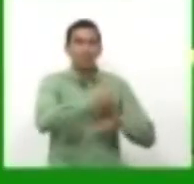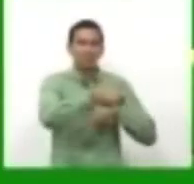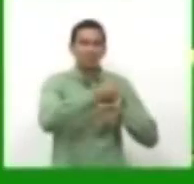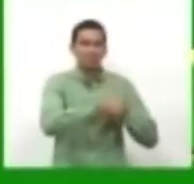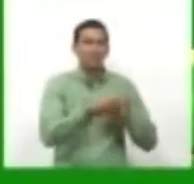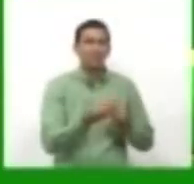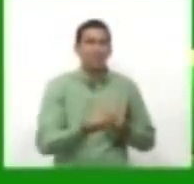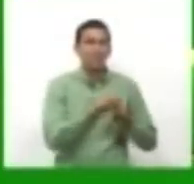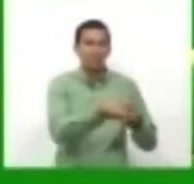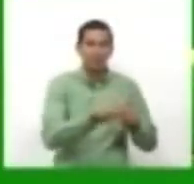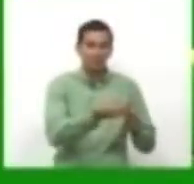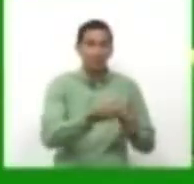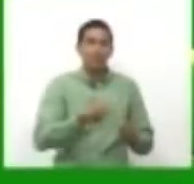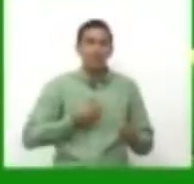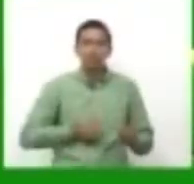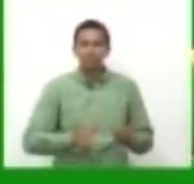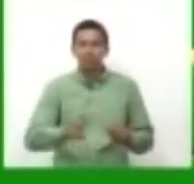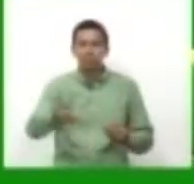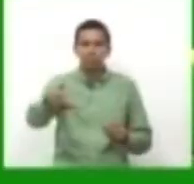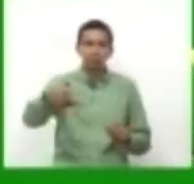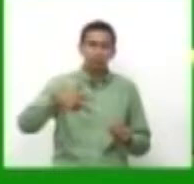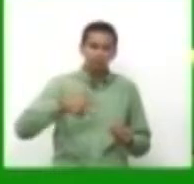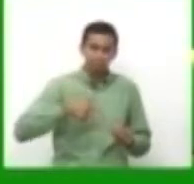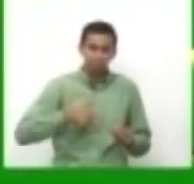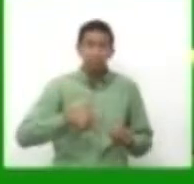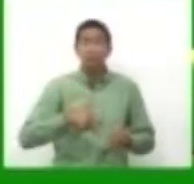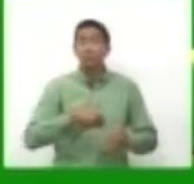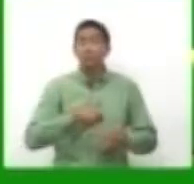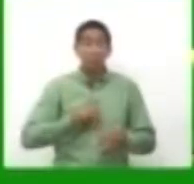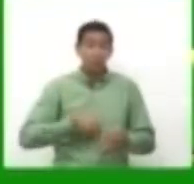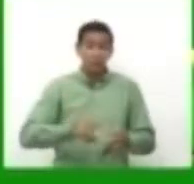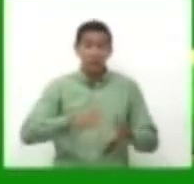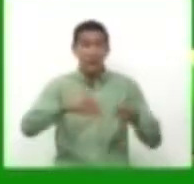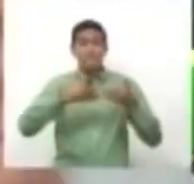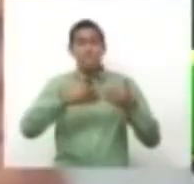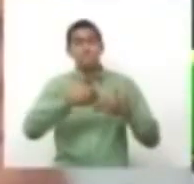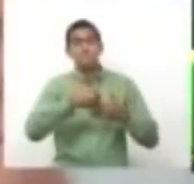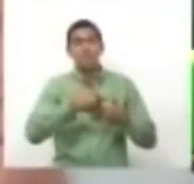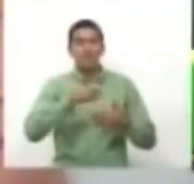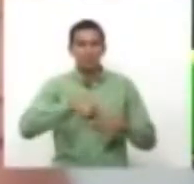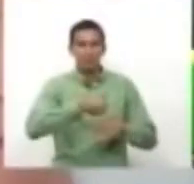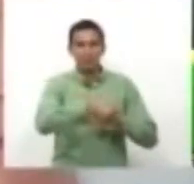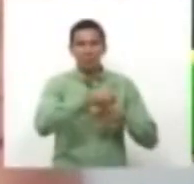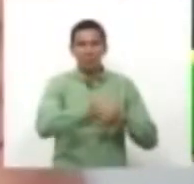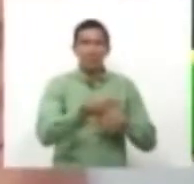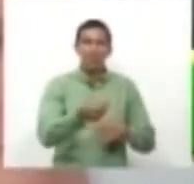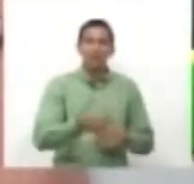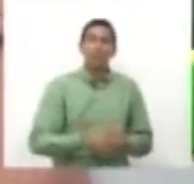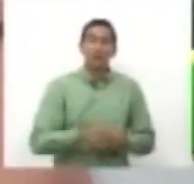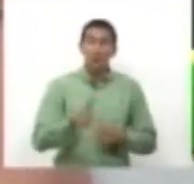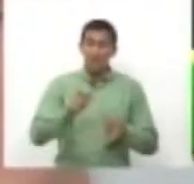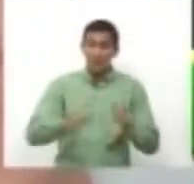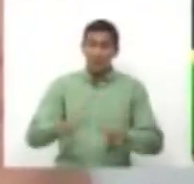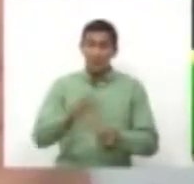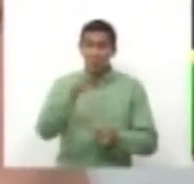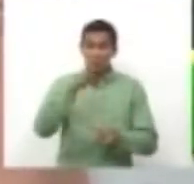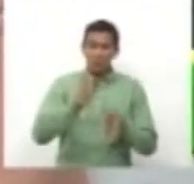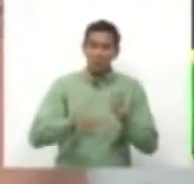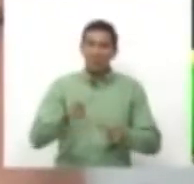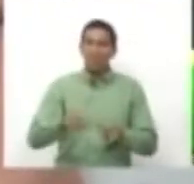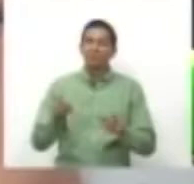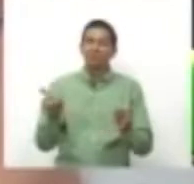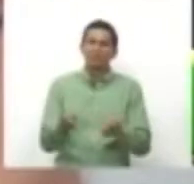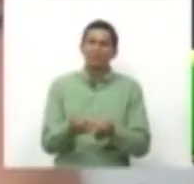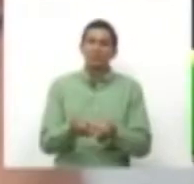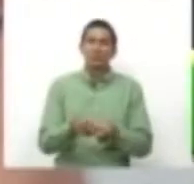cambio de dejarlo circular por los sectores donde hacían presencia estas bandas. Estas 14 personas se capturan por los delitos de concierto para delinquir